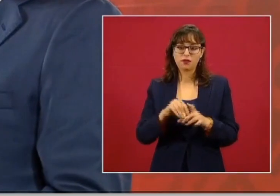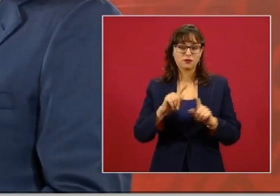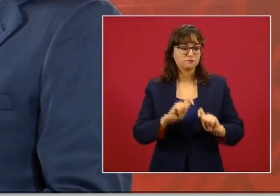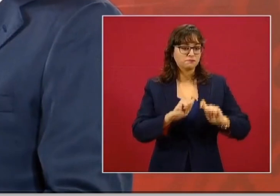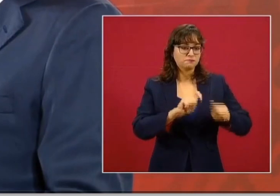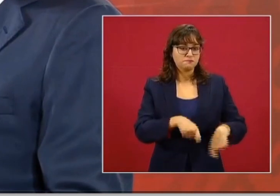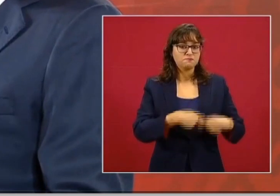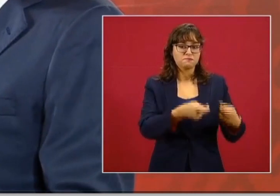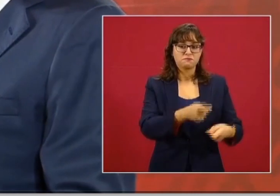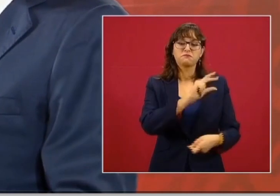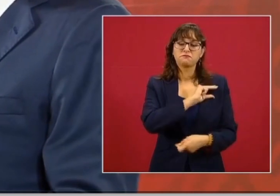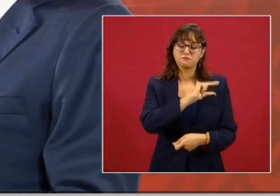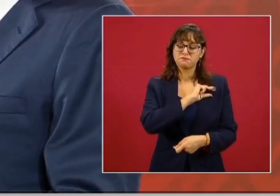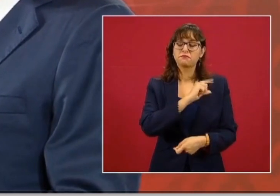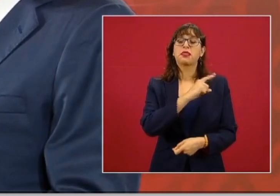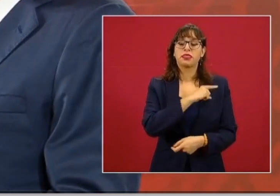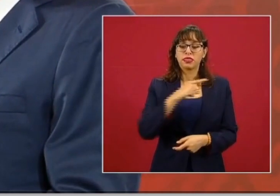privatizar